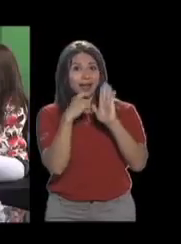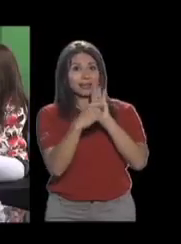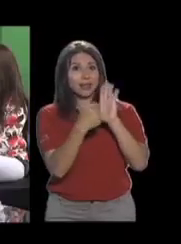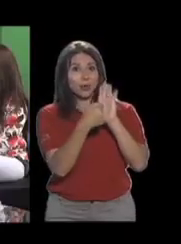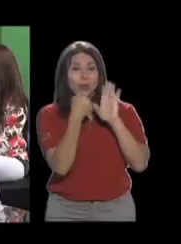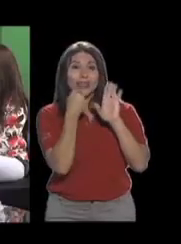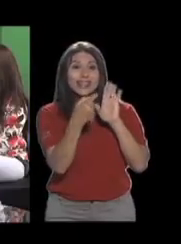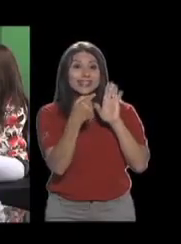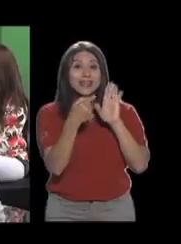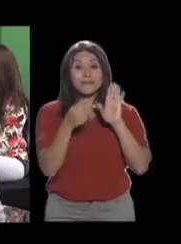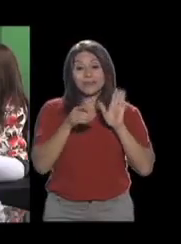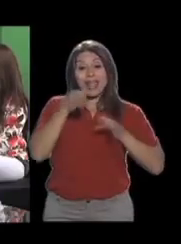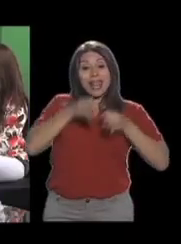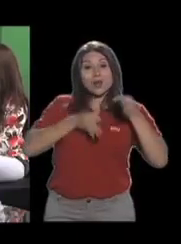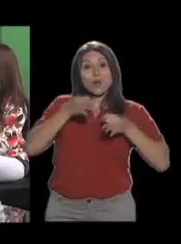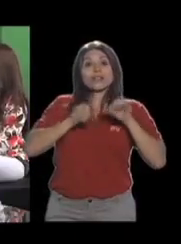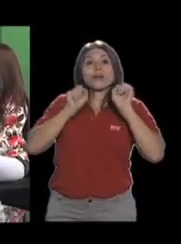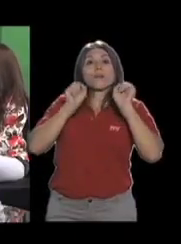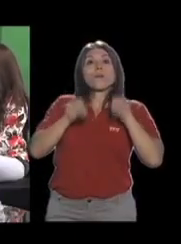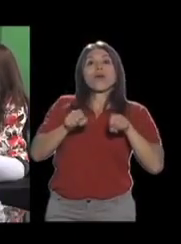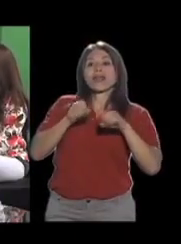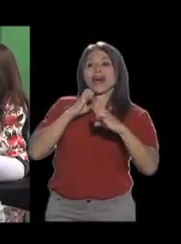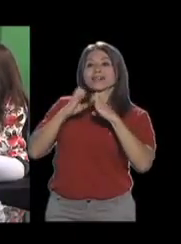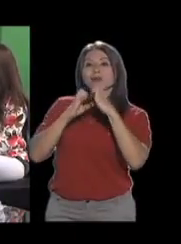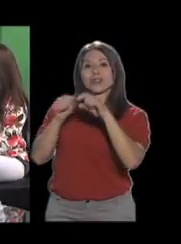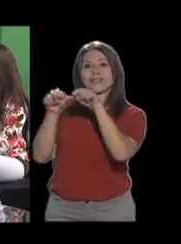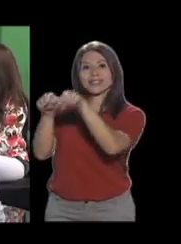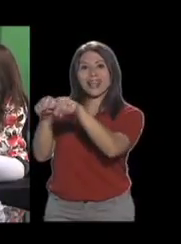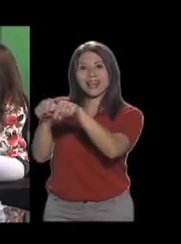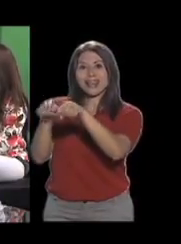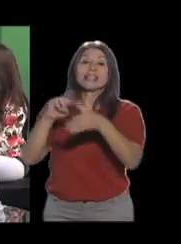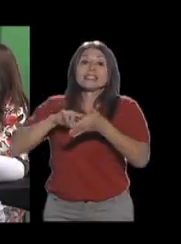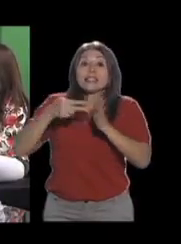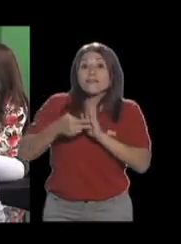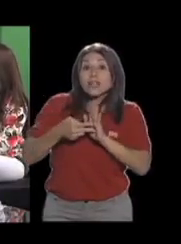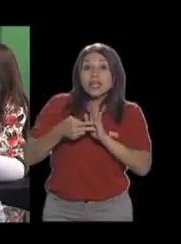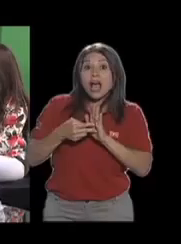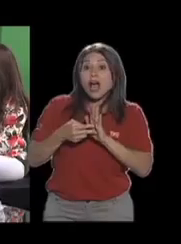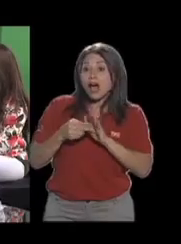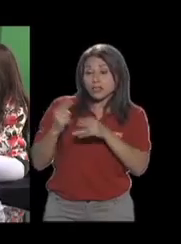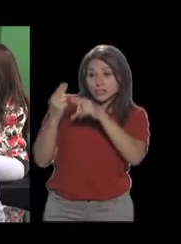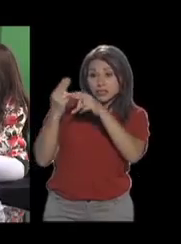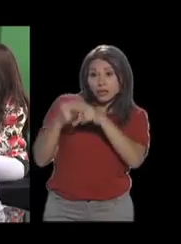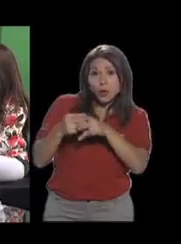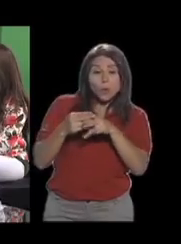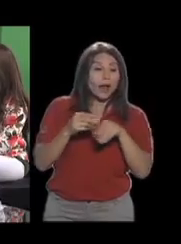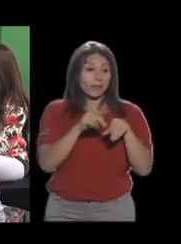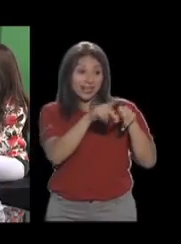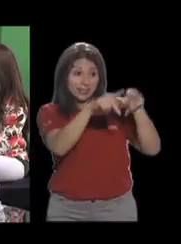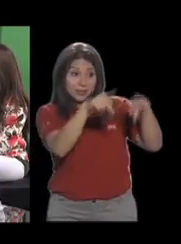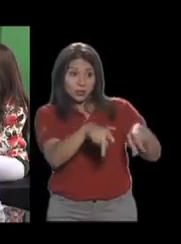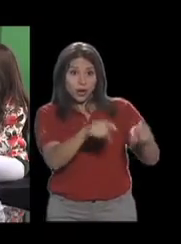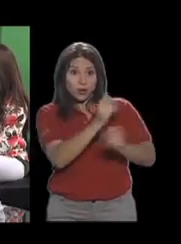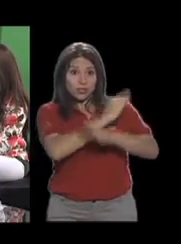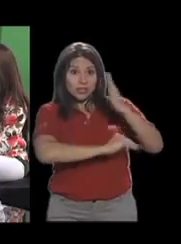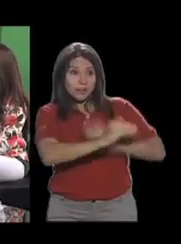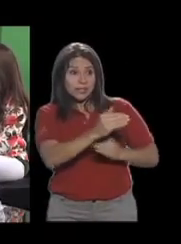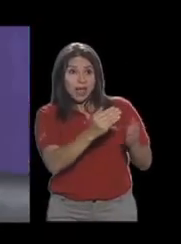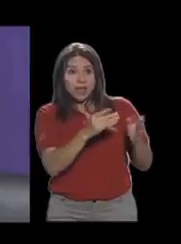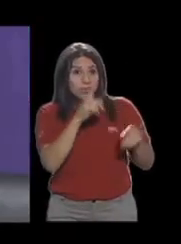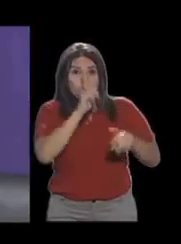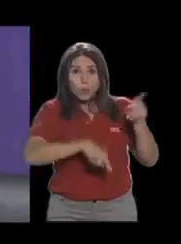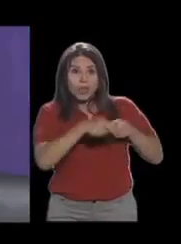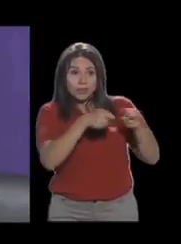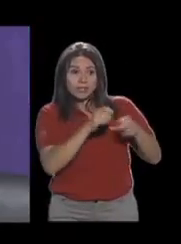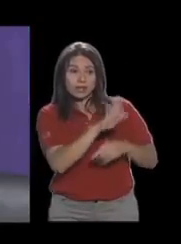una entrevista, o sea, se nombran curadores determinando personas que aparentemente no pueden administrar sus bienes a puro papel,